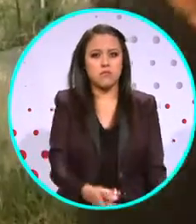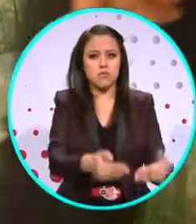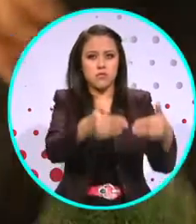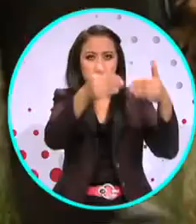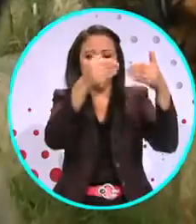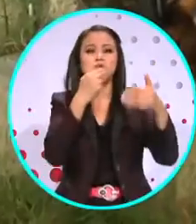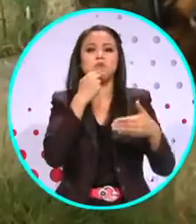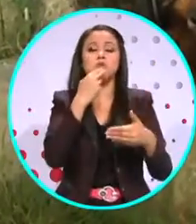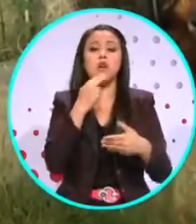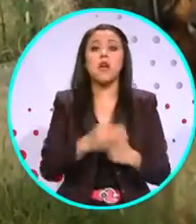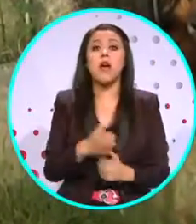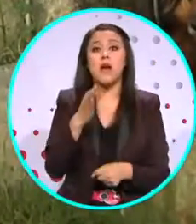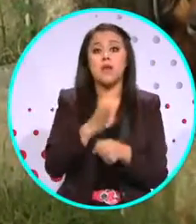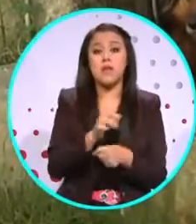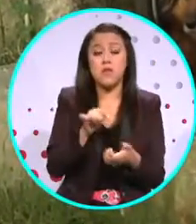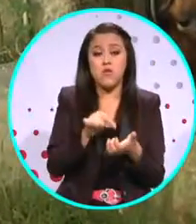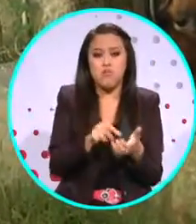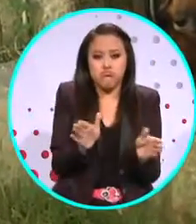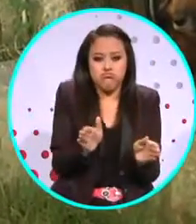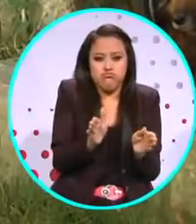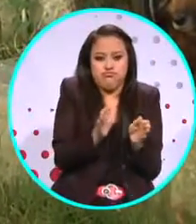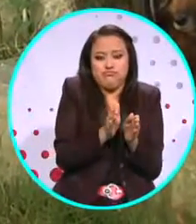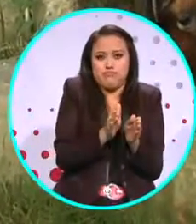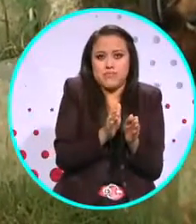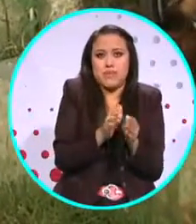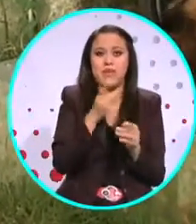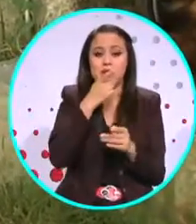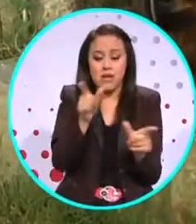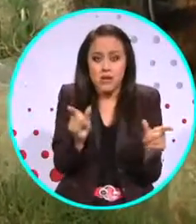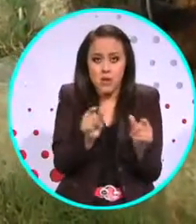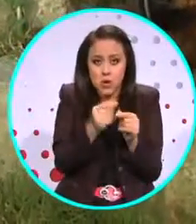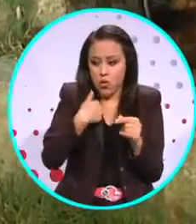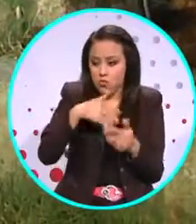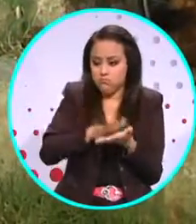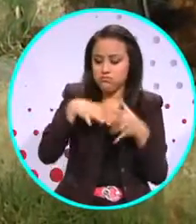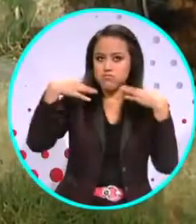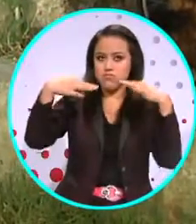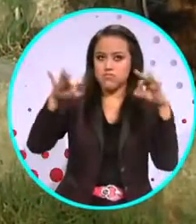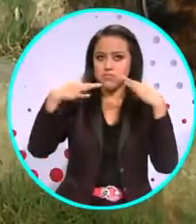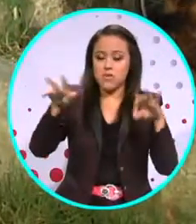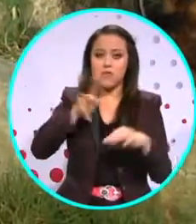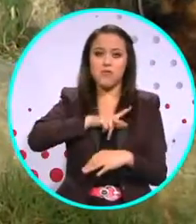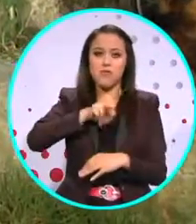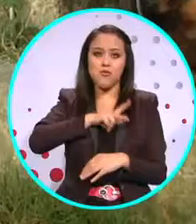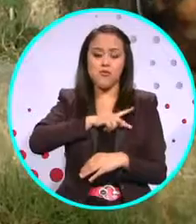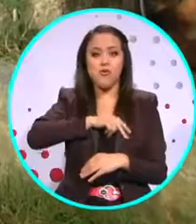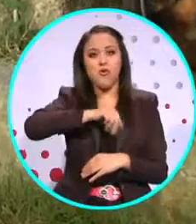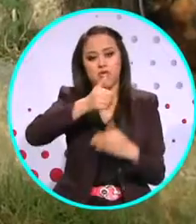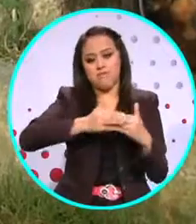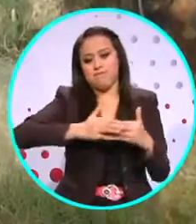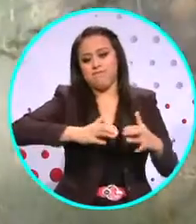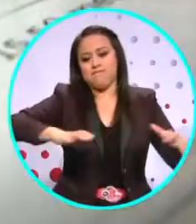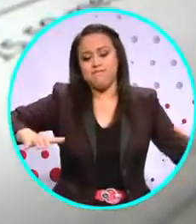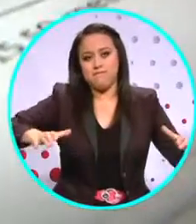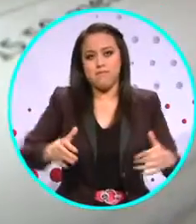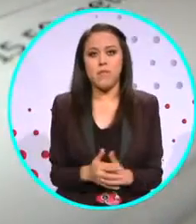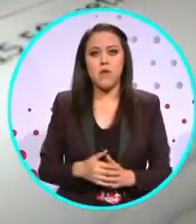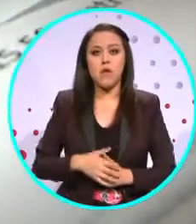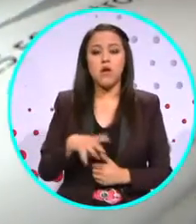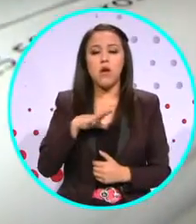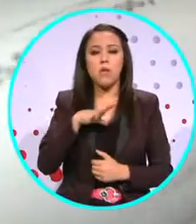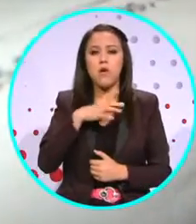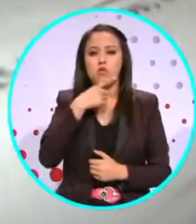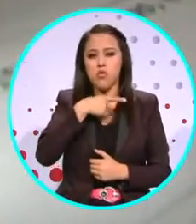galvanizadas. Ahora, el espacio es muy poco, a pesar de contar con documentos que avalan que su terreno tiene otras medidas. Yo cuento con